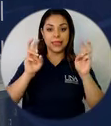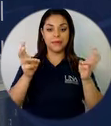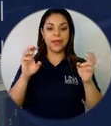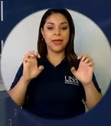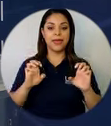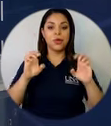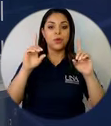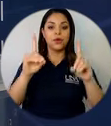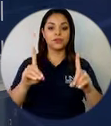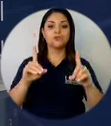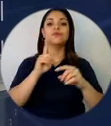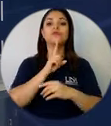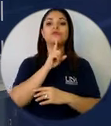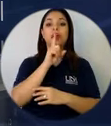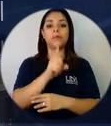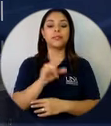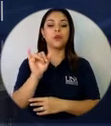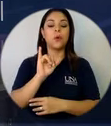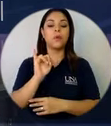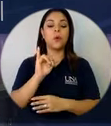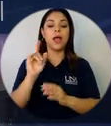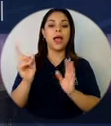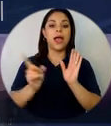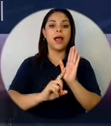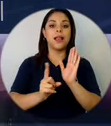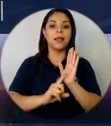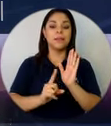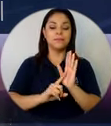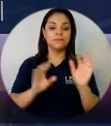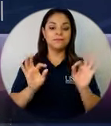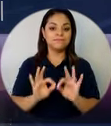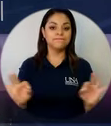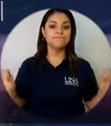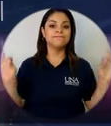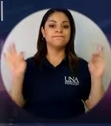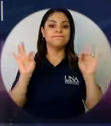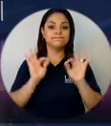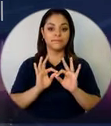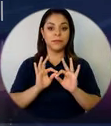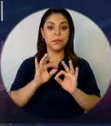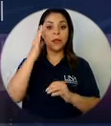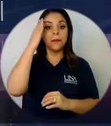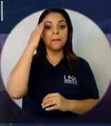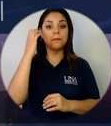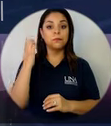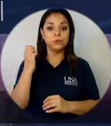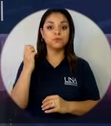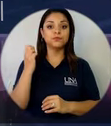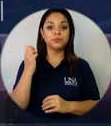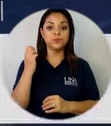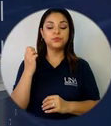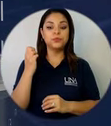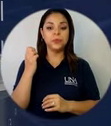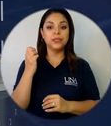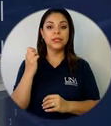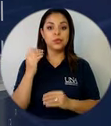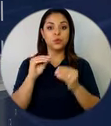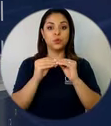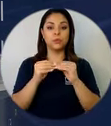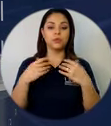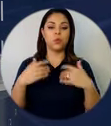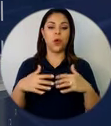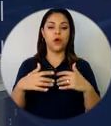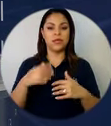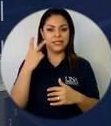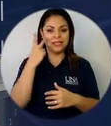Este tema de la educación realmente también es una de esas alarmas importantes, sobre todo ahora, porque los números son contundentes. Si bien